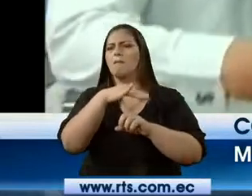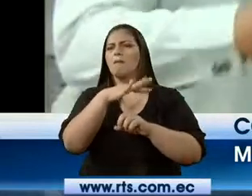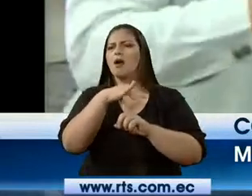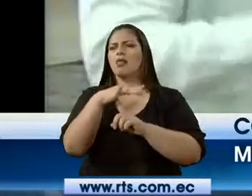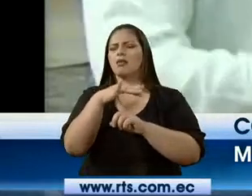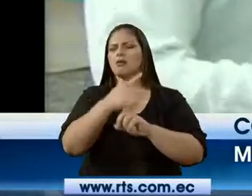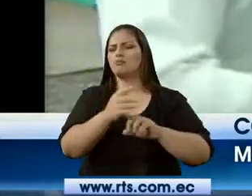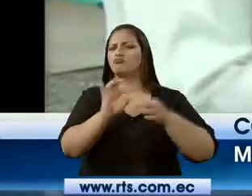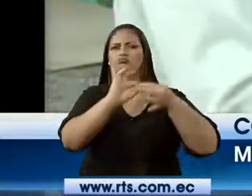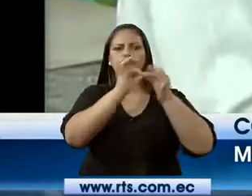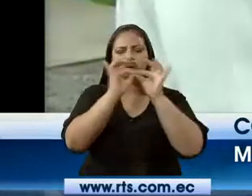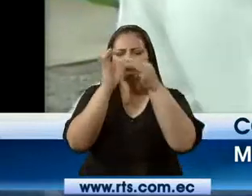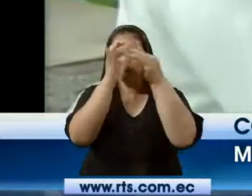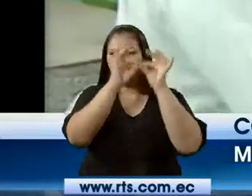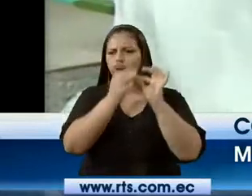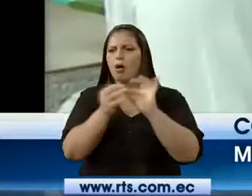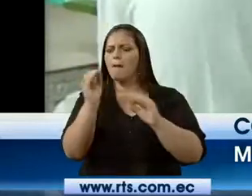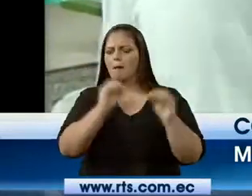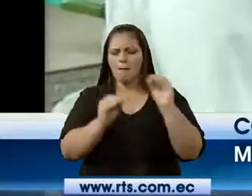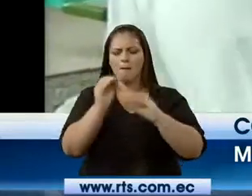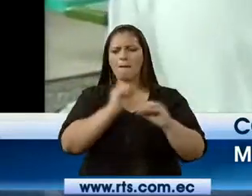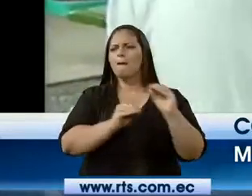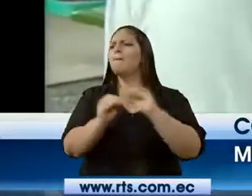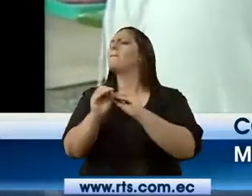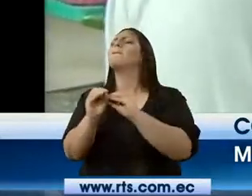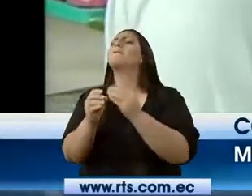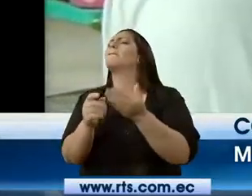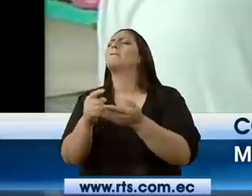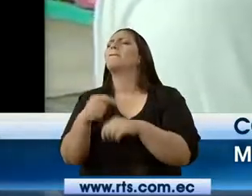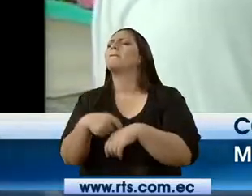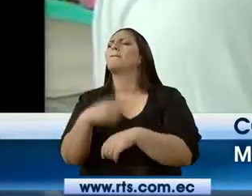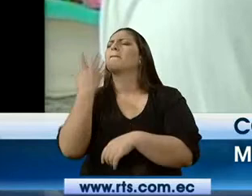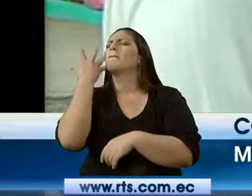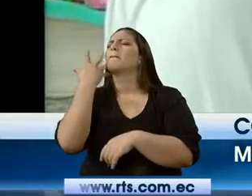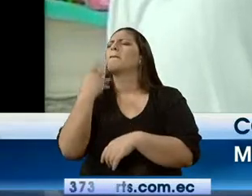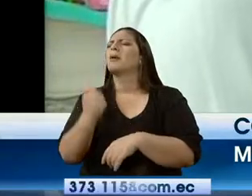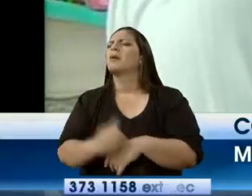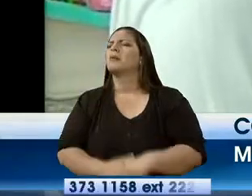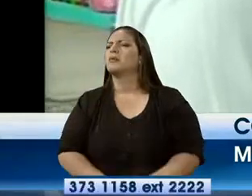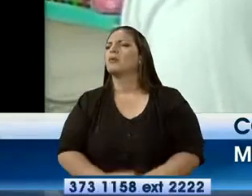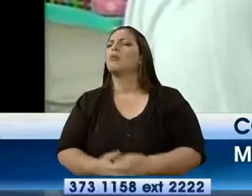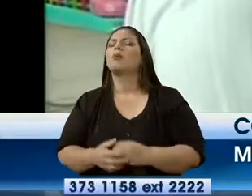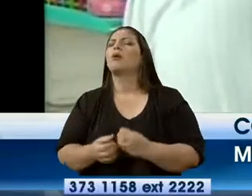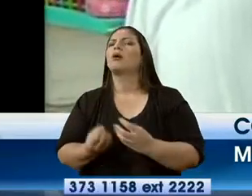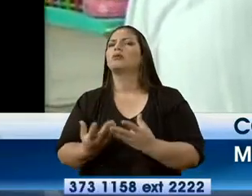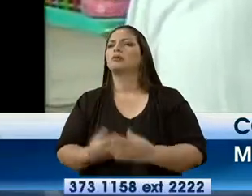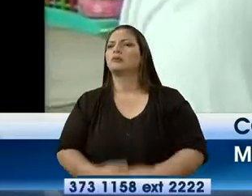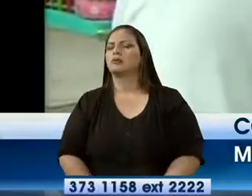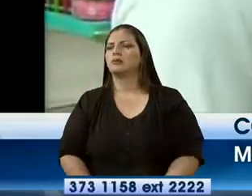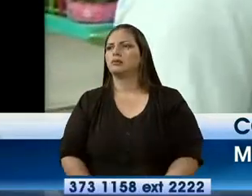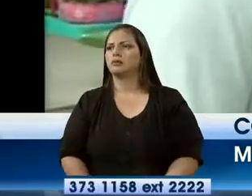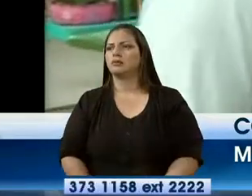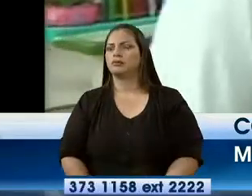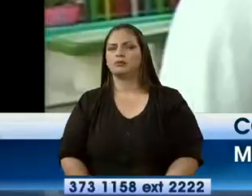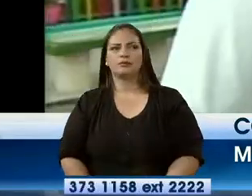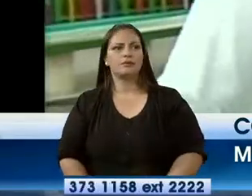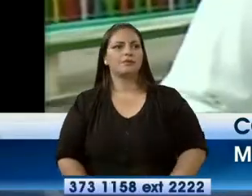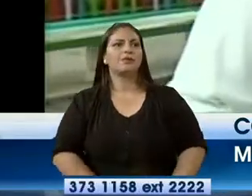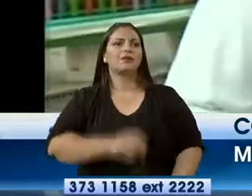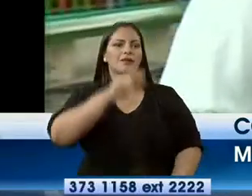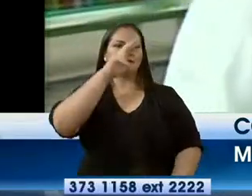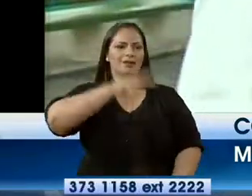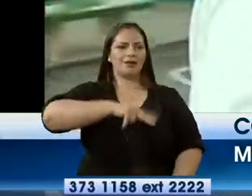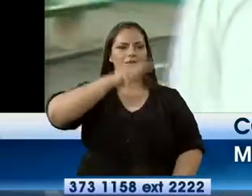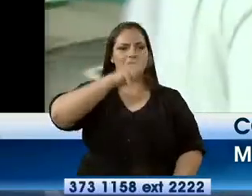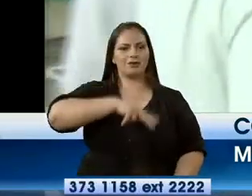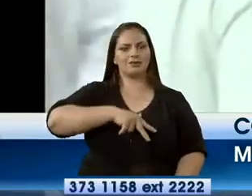más difícil, unirse para lograr este resultado? 3 meses. ¿Tres meses? 3 meses. Muy bien, 3 meses les ha tomado a